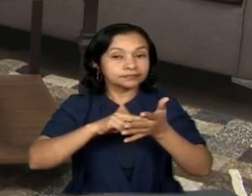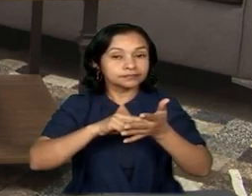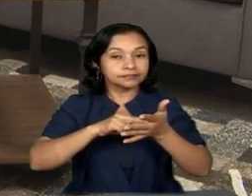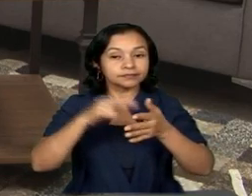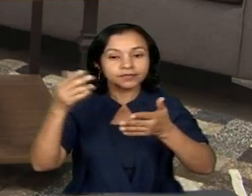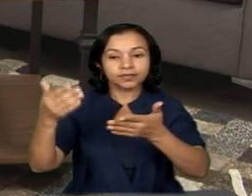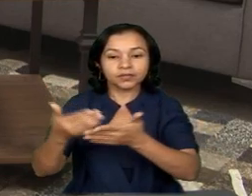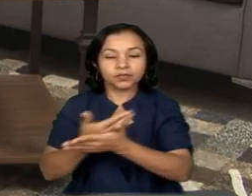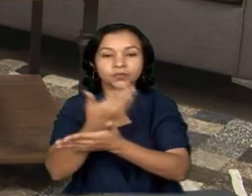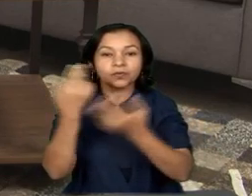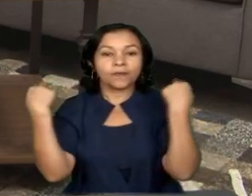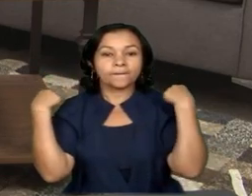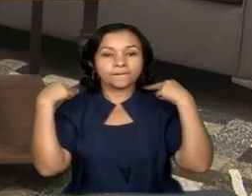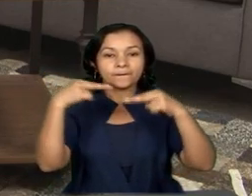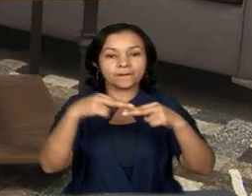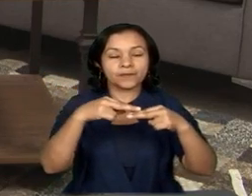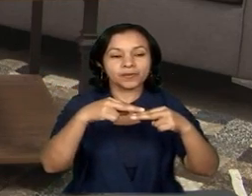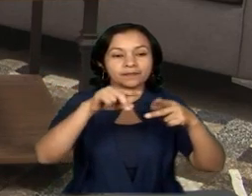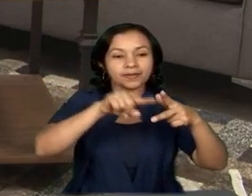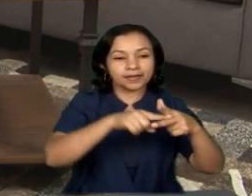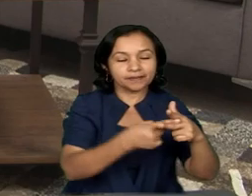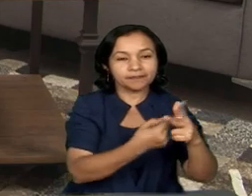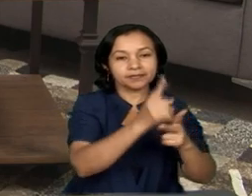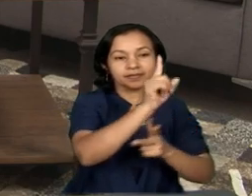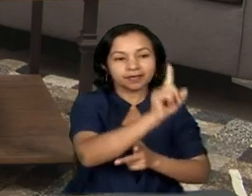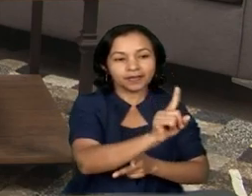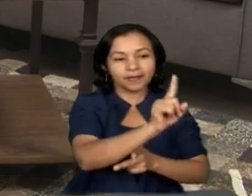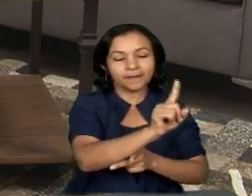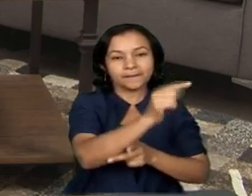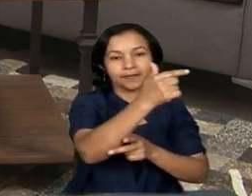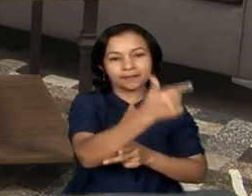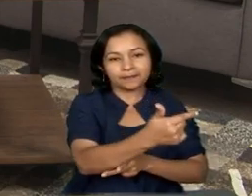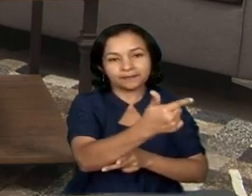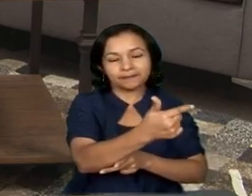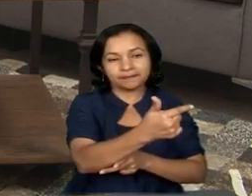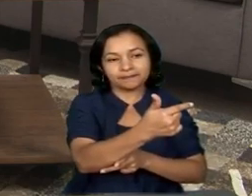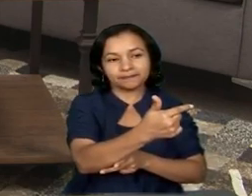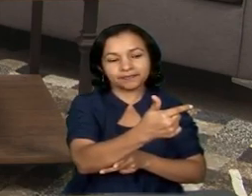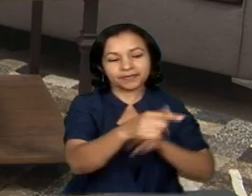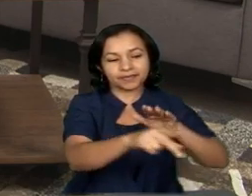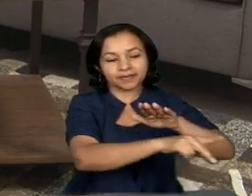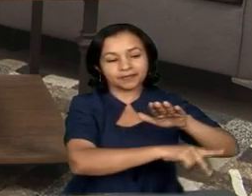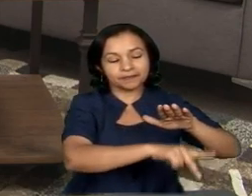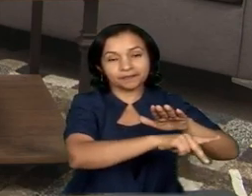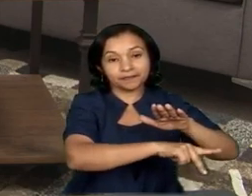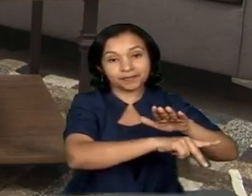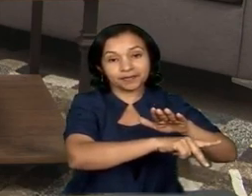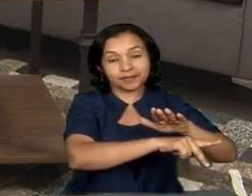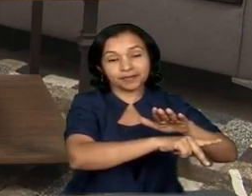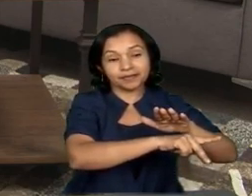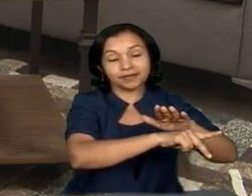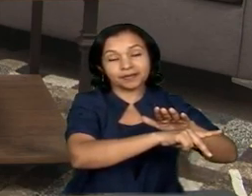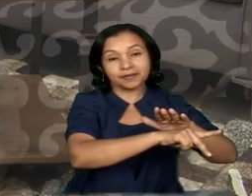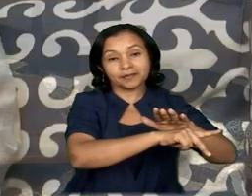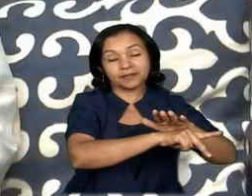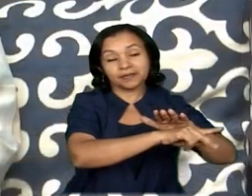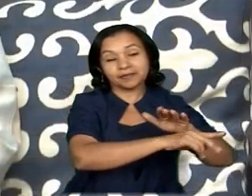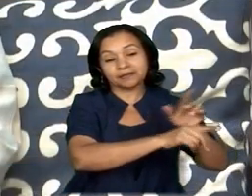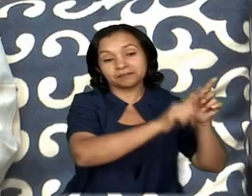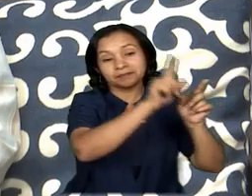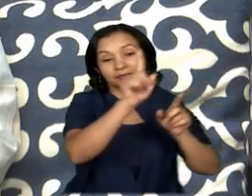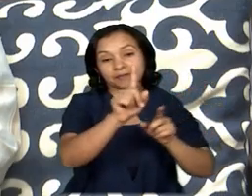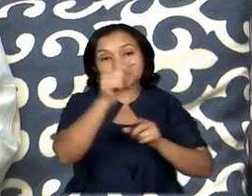nuevos docentes que inicien el próximo año con los niños que pasan, niños, niñas y niños que pasan de tercer nivel hacia